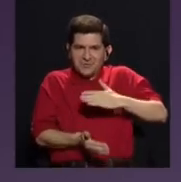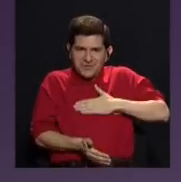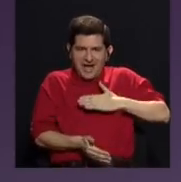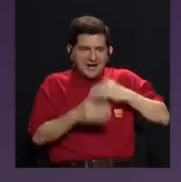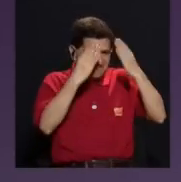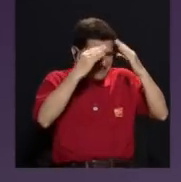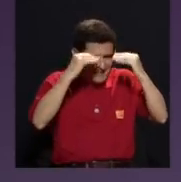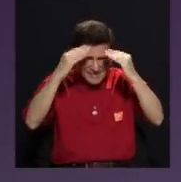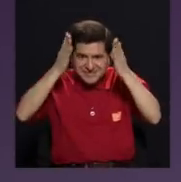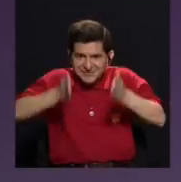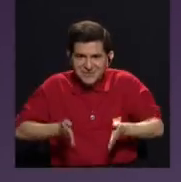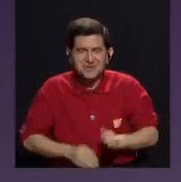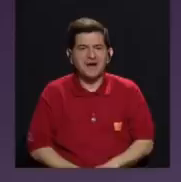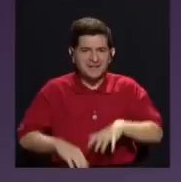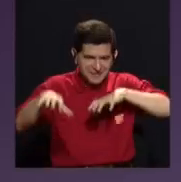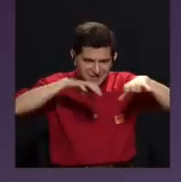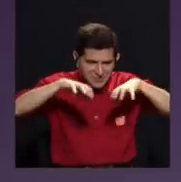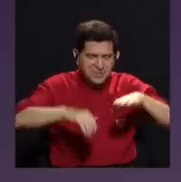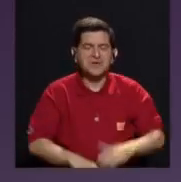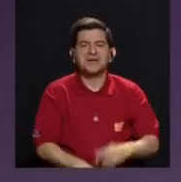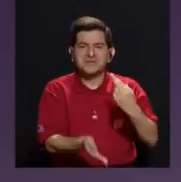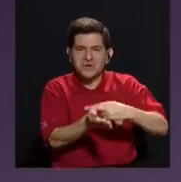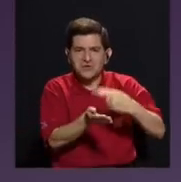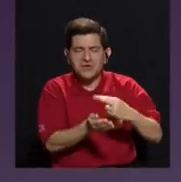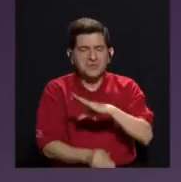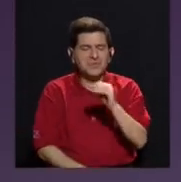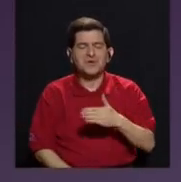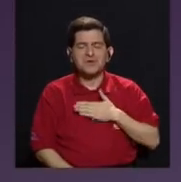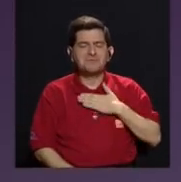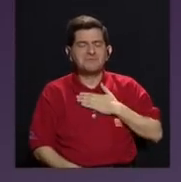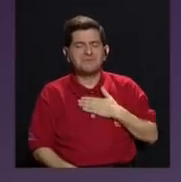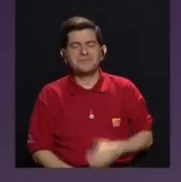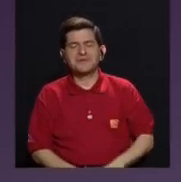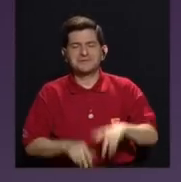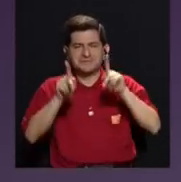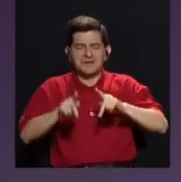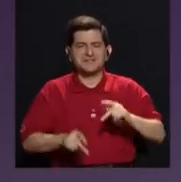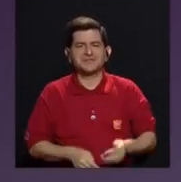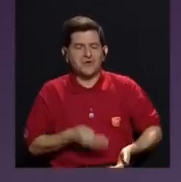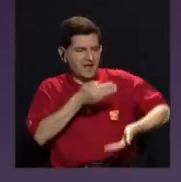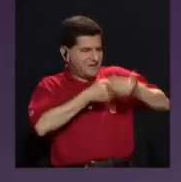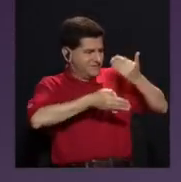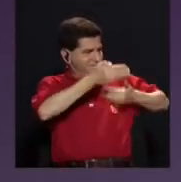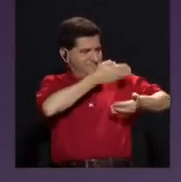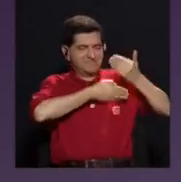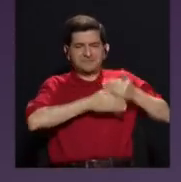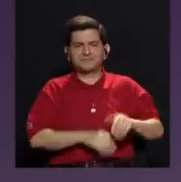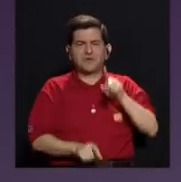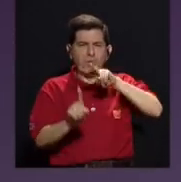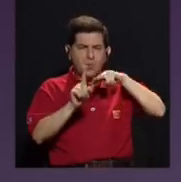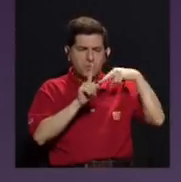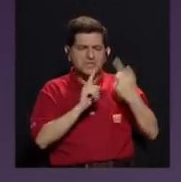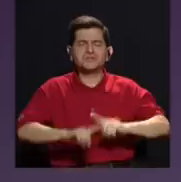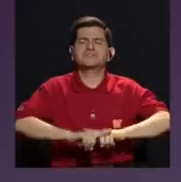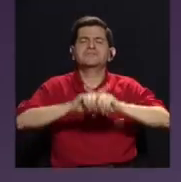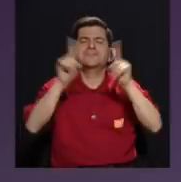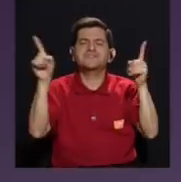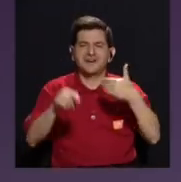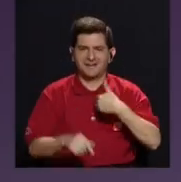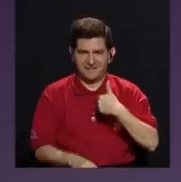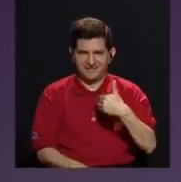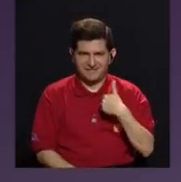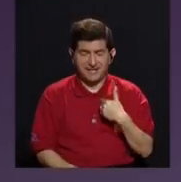informantes con el movimiento con el ritmo con mis ancestros y tengo una visión ahora diferente